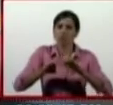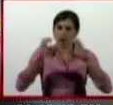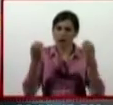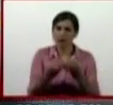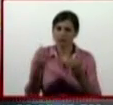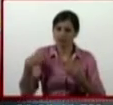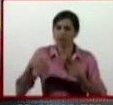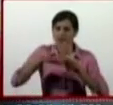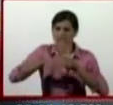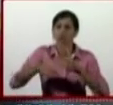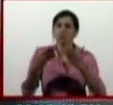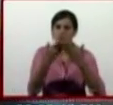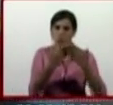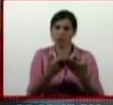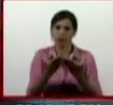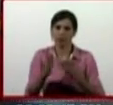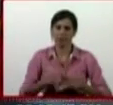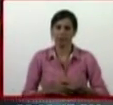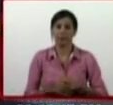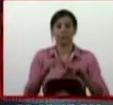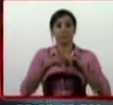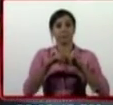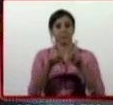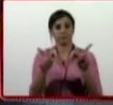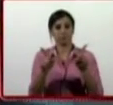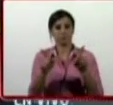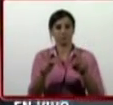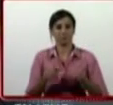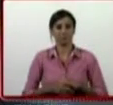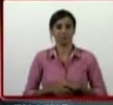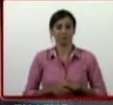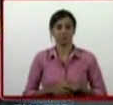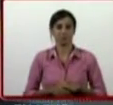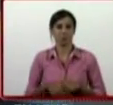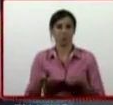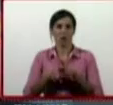estudiar. Pero estos dinosaurios,